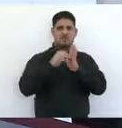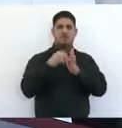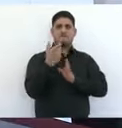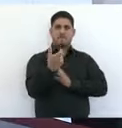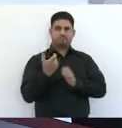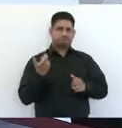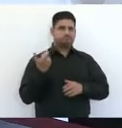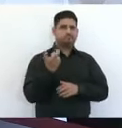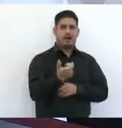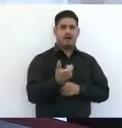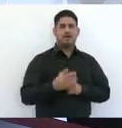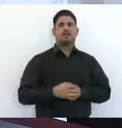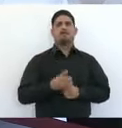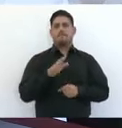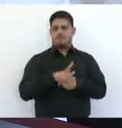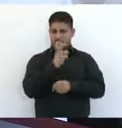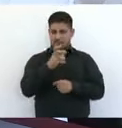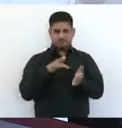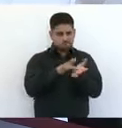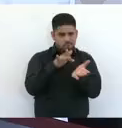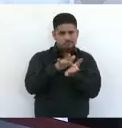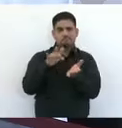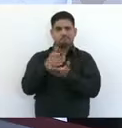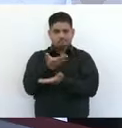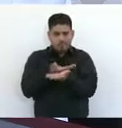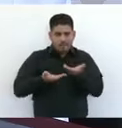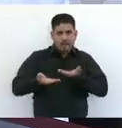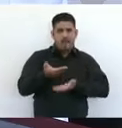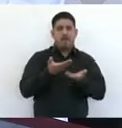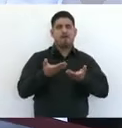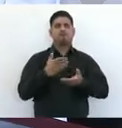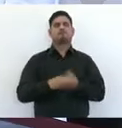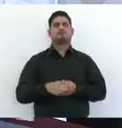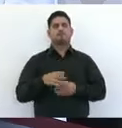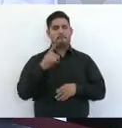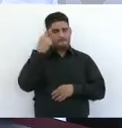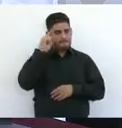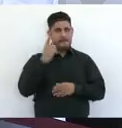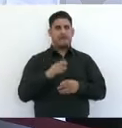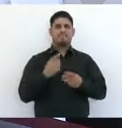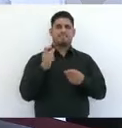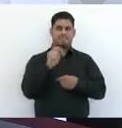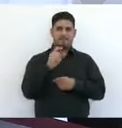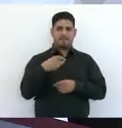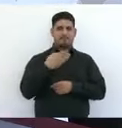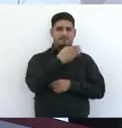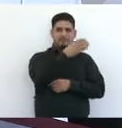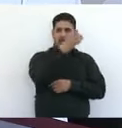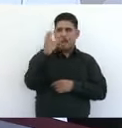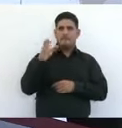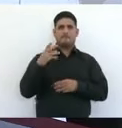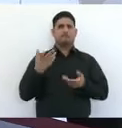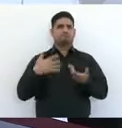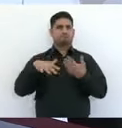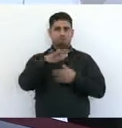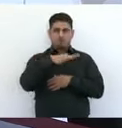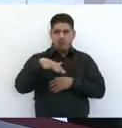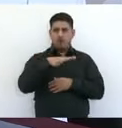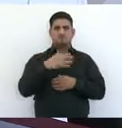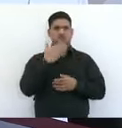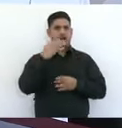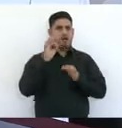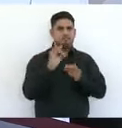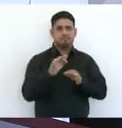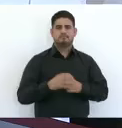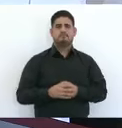esta manera, impulsamos la economía social y combatimos la degradación ambiental. En cuanto a la intervención de